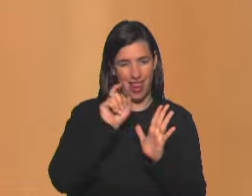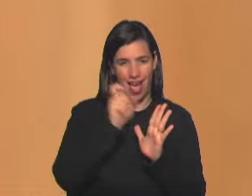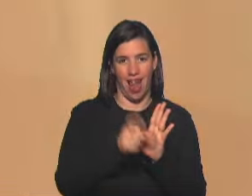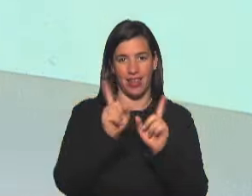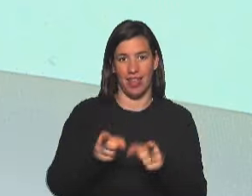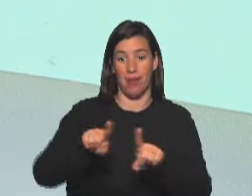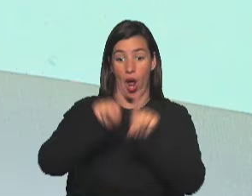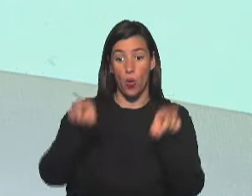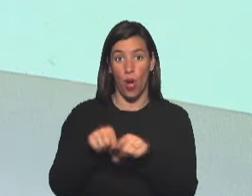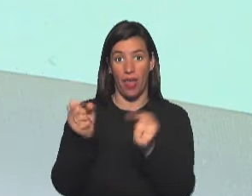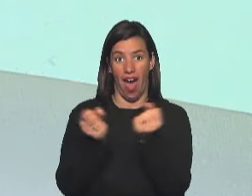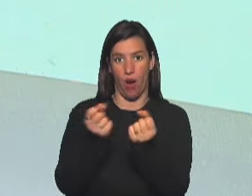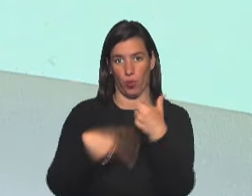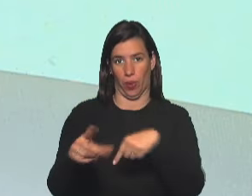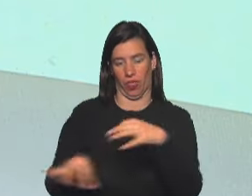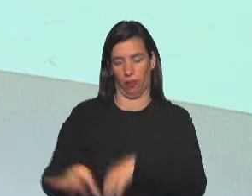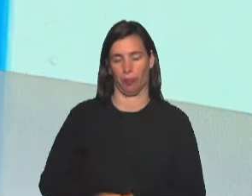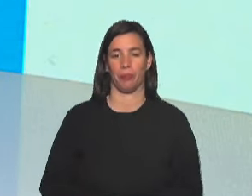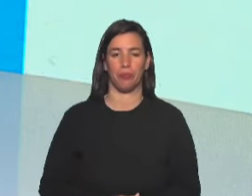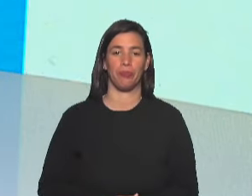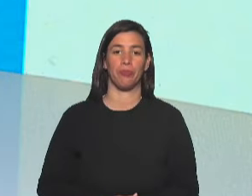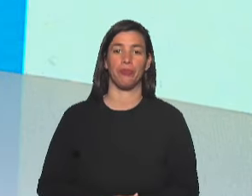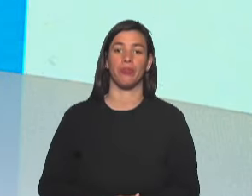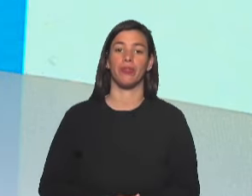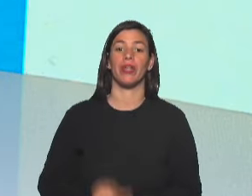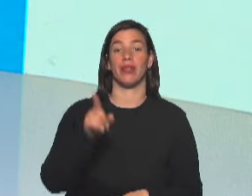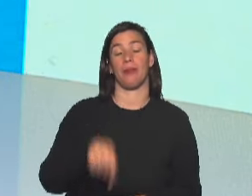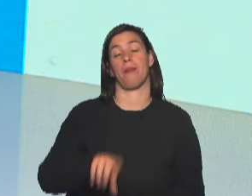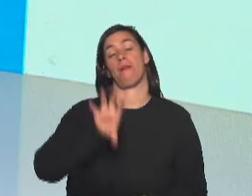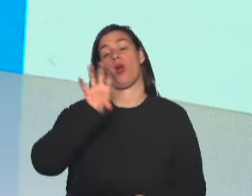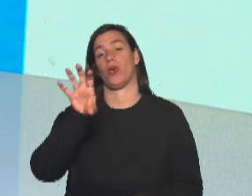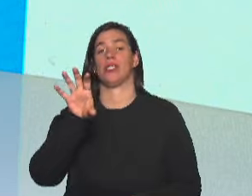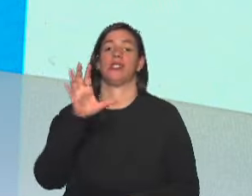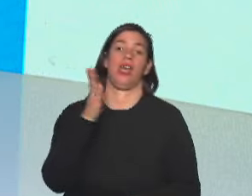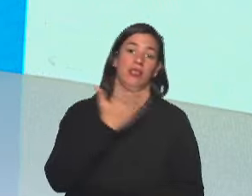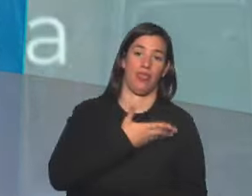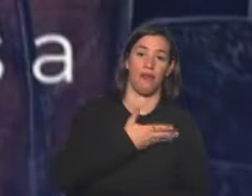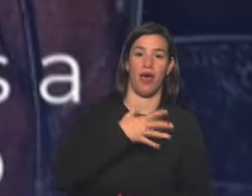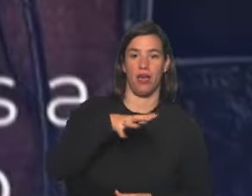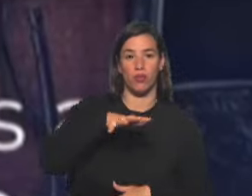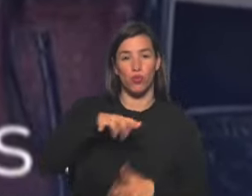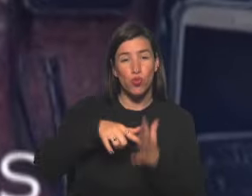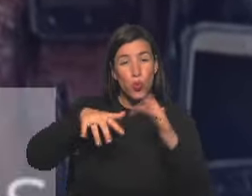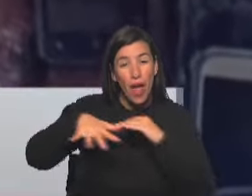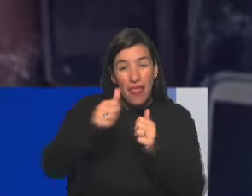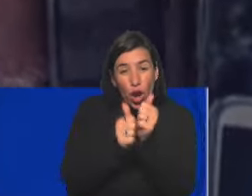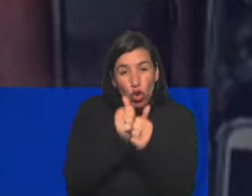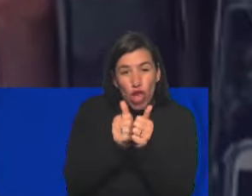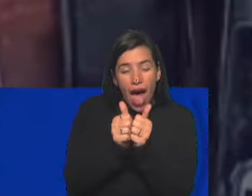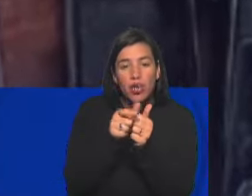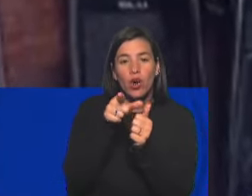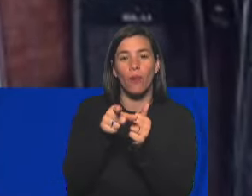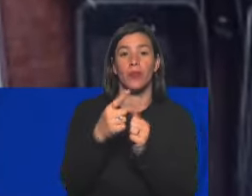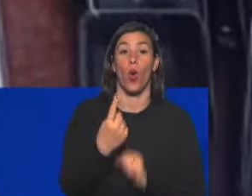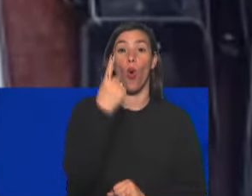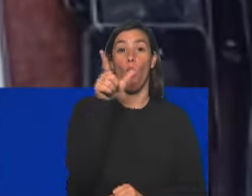neumáticos. Nos vamos ahora a la provincia de Santa Fe, nos instalamos en la ciudad de Rosario, un mes sin